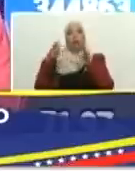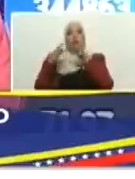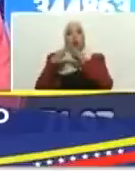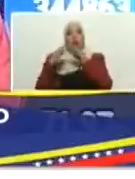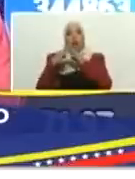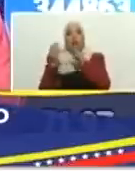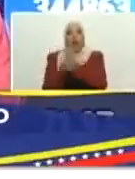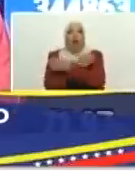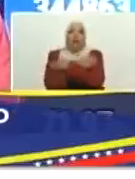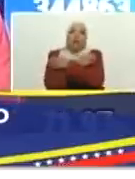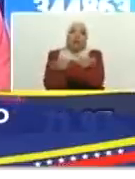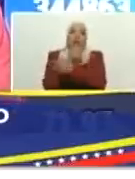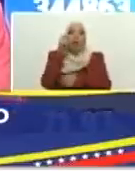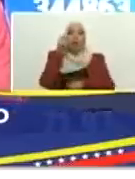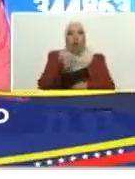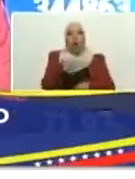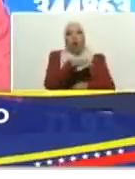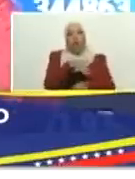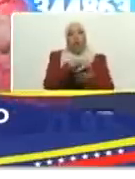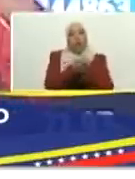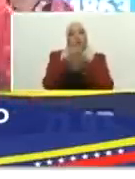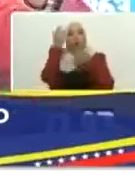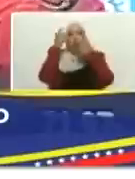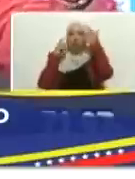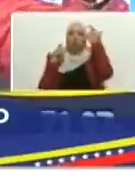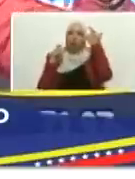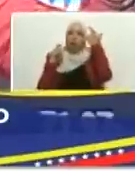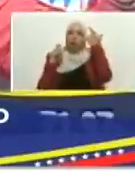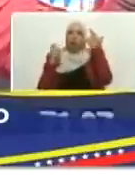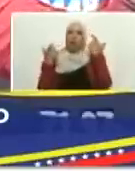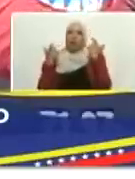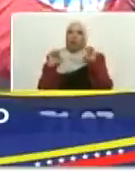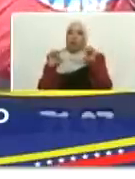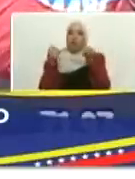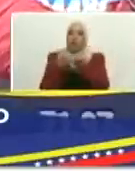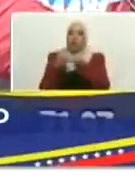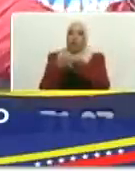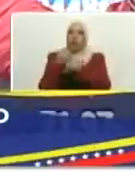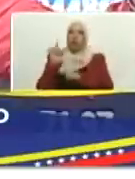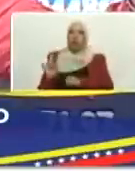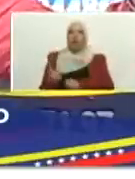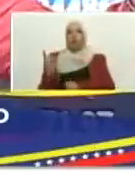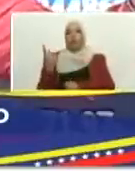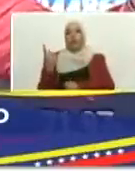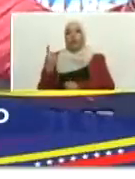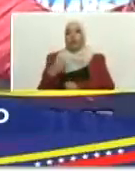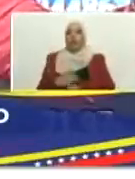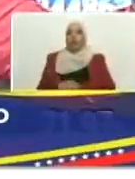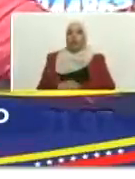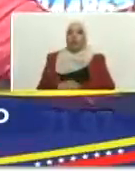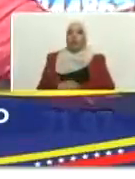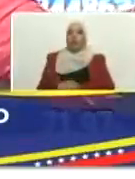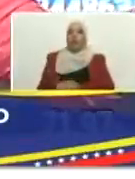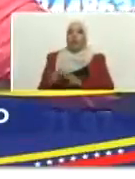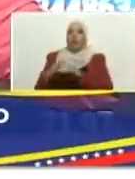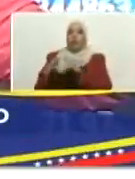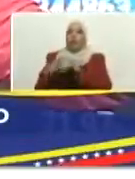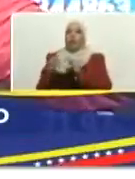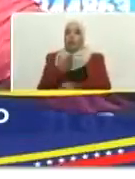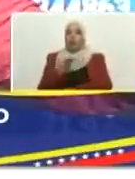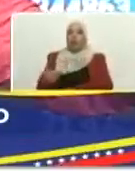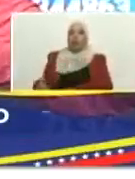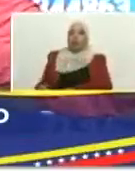abrazando a Chávez, el pueblo, por miles, y se abrieron las compuertas por primera vez del Palacio Presidencial de